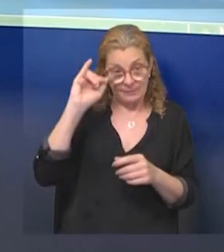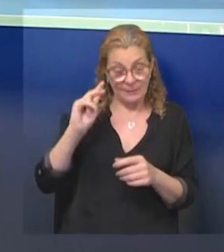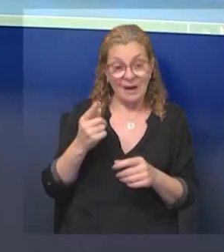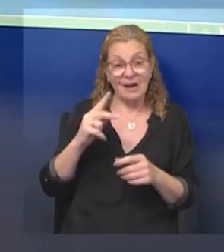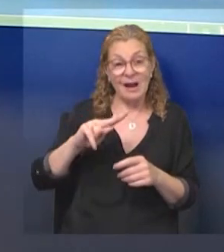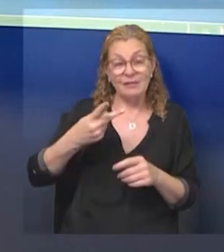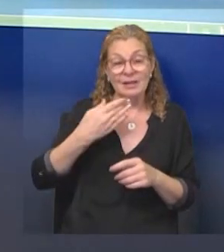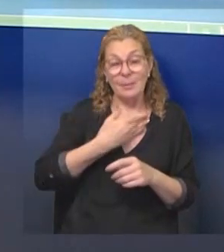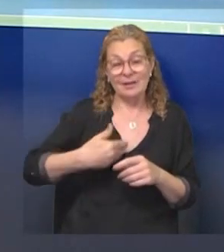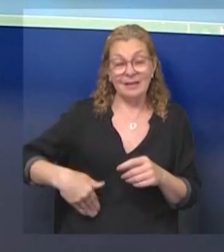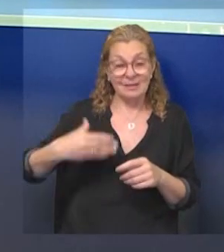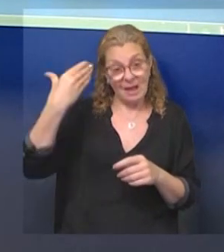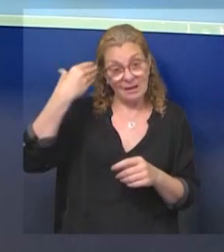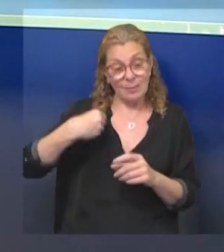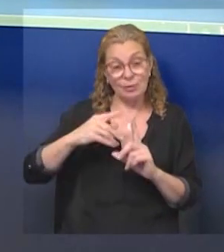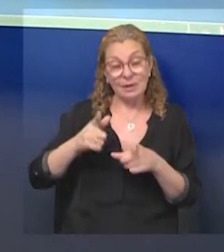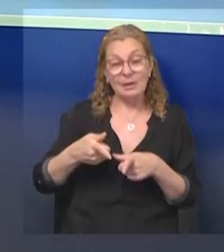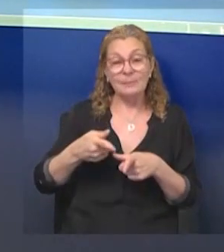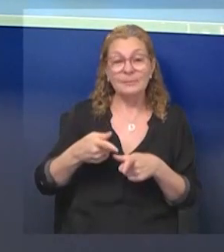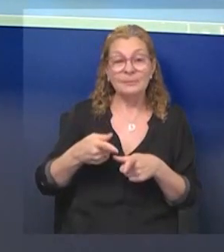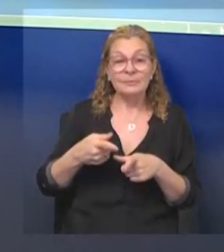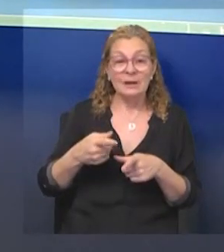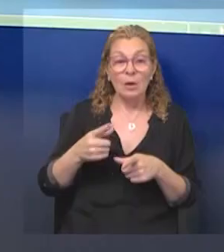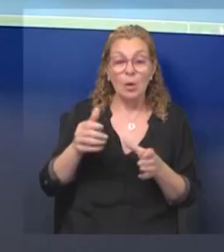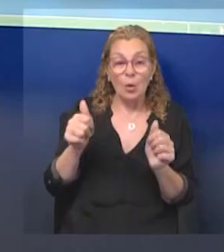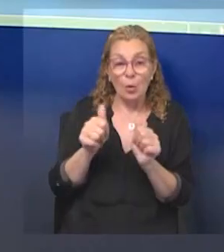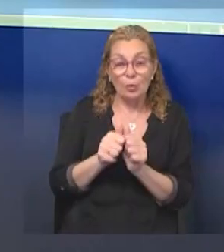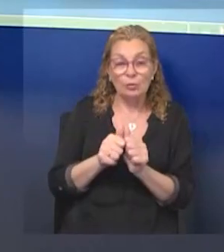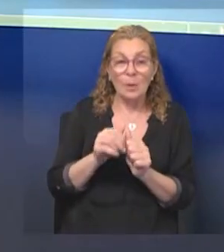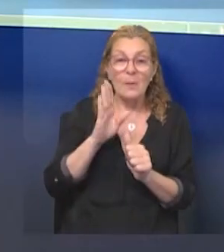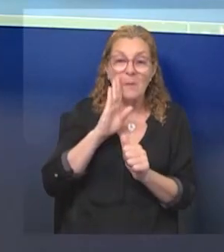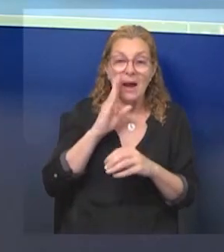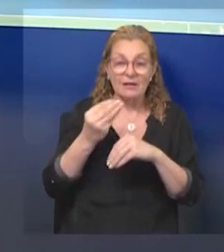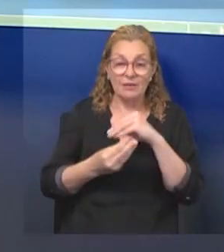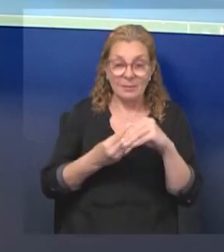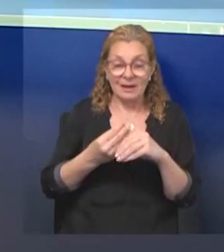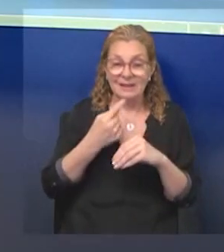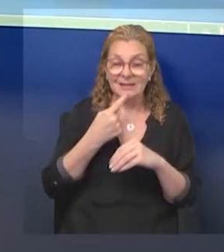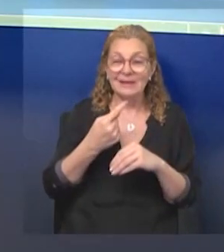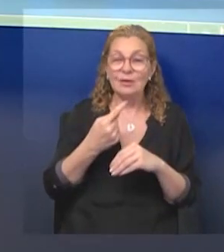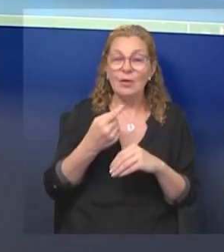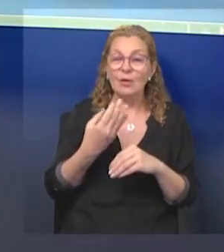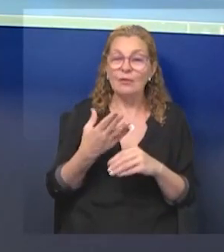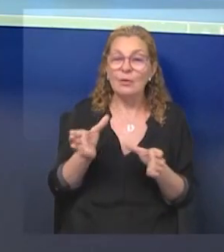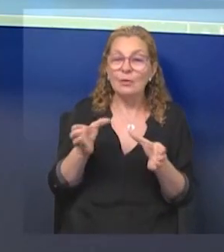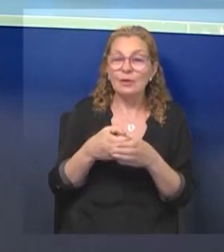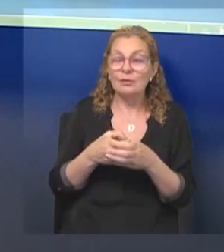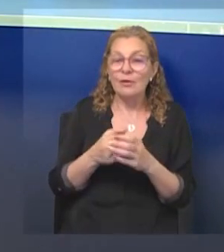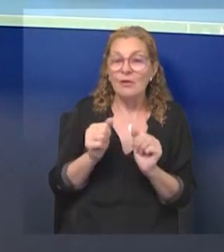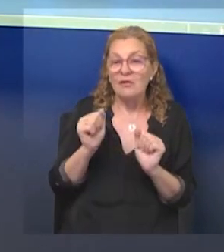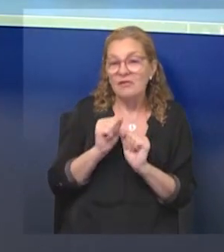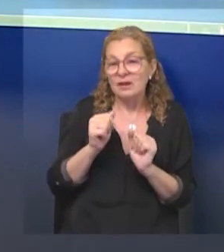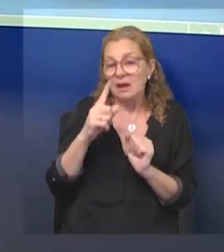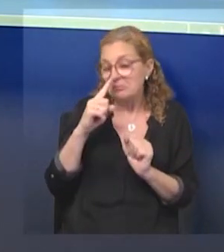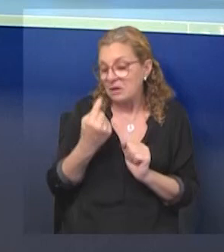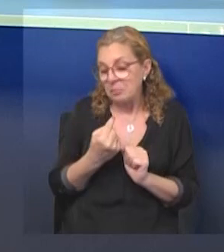República Beatriz argimón y representantes justamente de madres y familiares tassino dijo que fue una reunión fría y